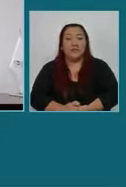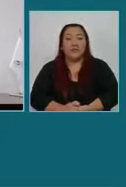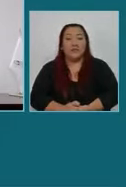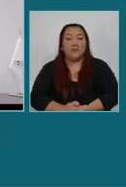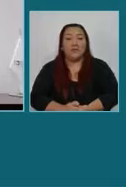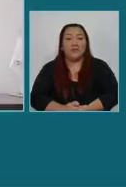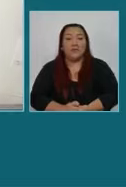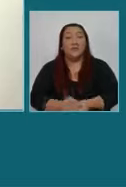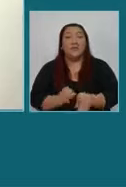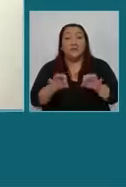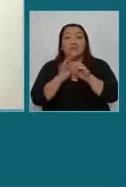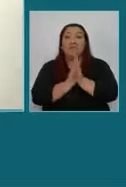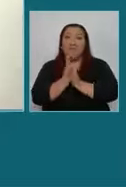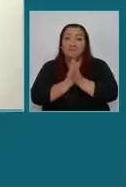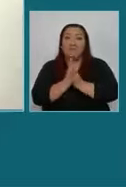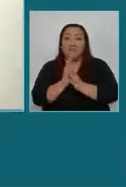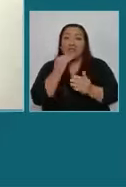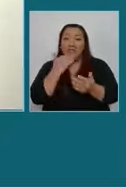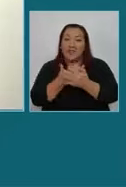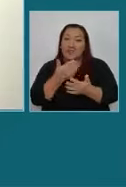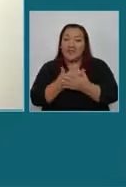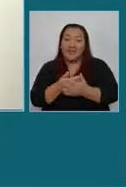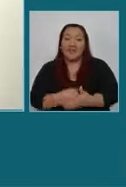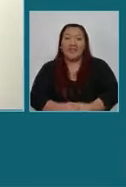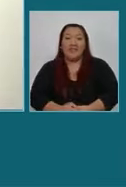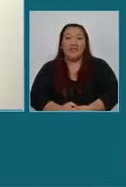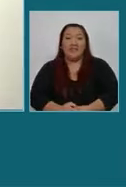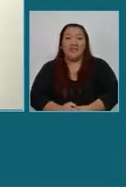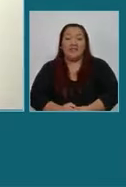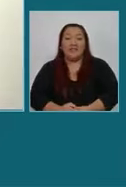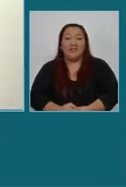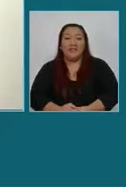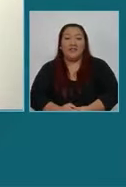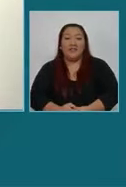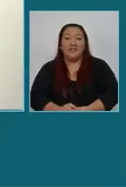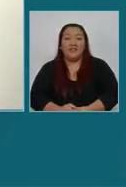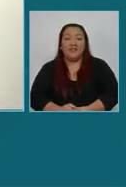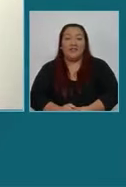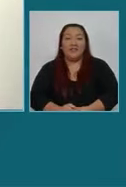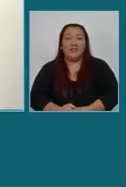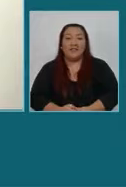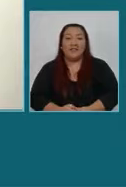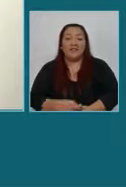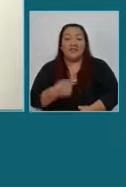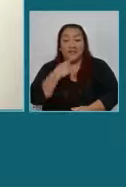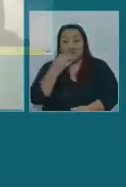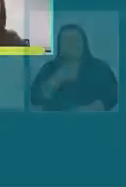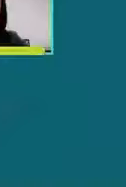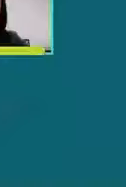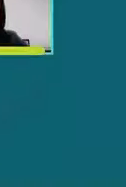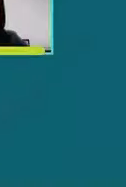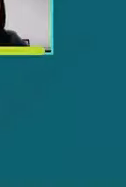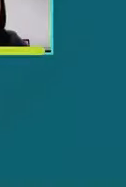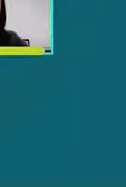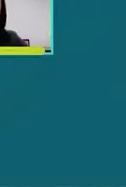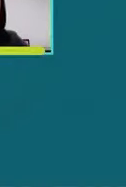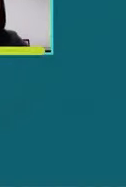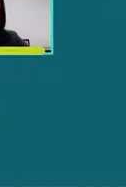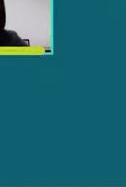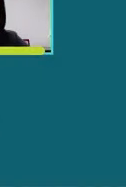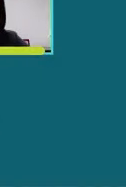Muy interesante, Amy, muchísimas gracias. La verdad es muy interesante saber que